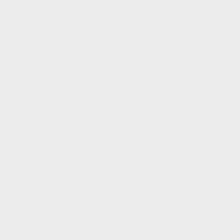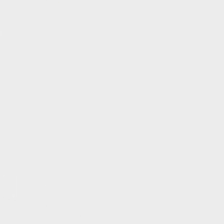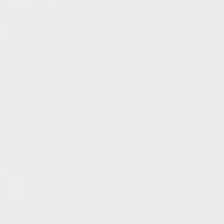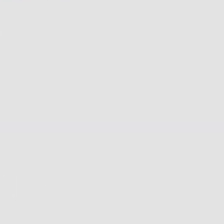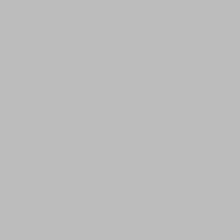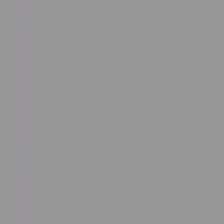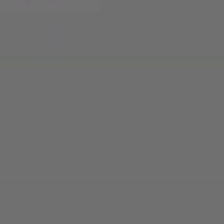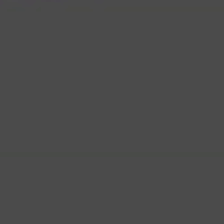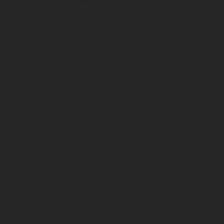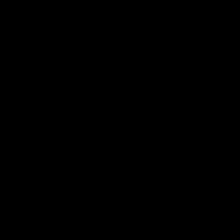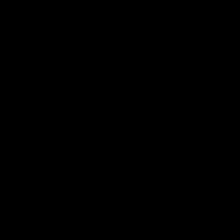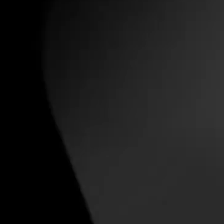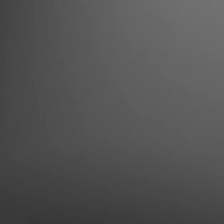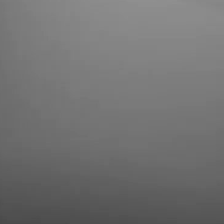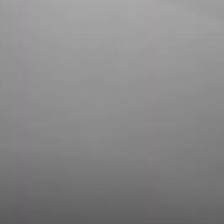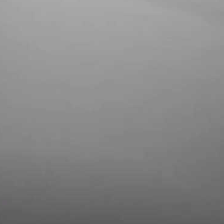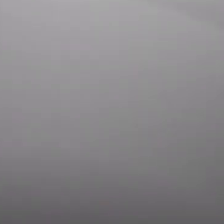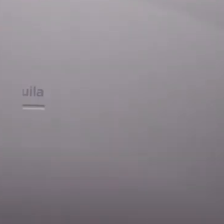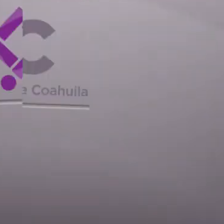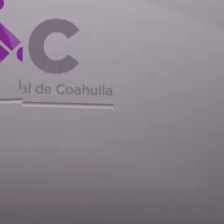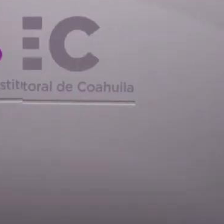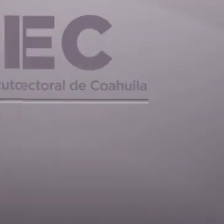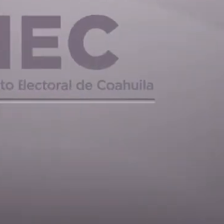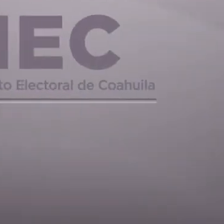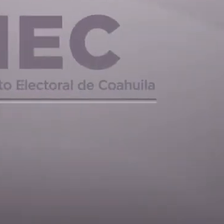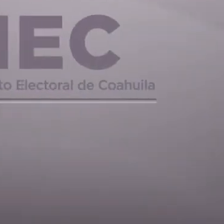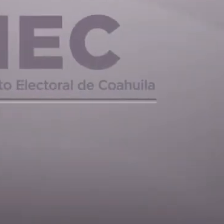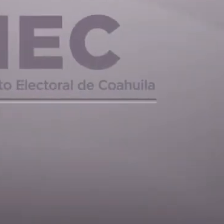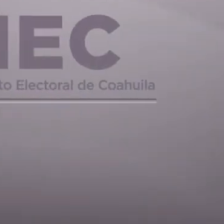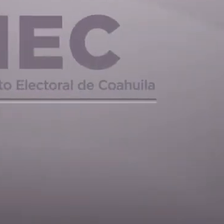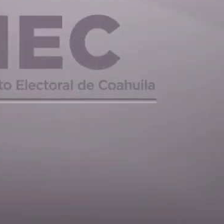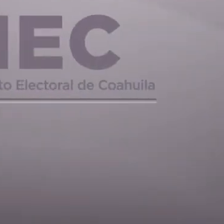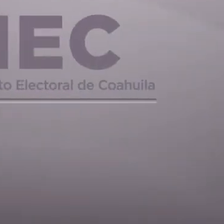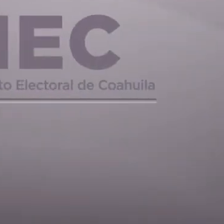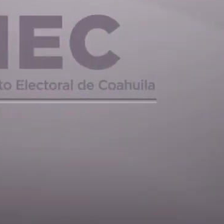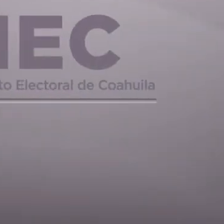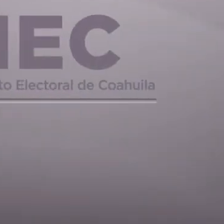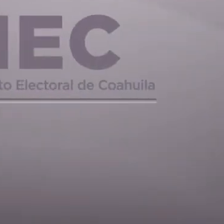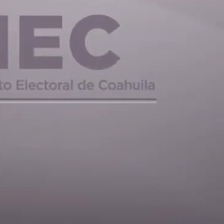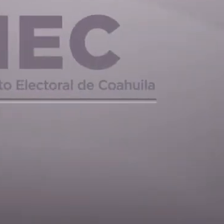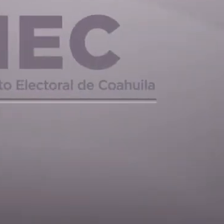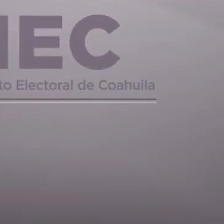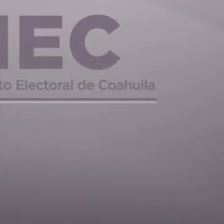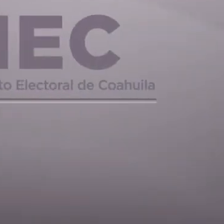hasta ustedes por el Instituto Electoral de Coahuila. Nos escuchamos en nuestra próxima emisión.